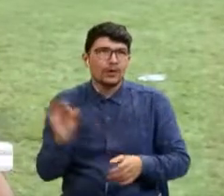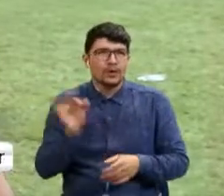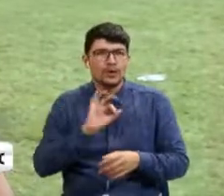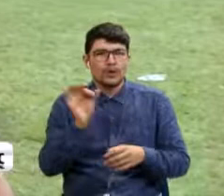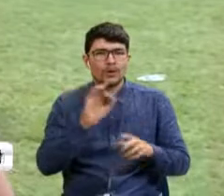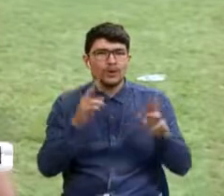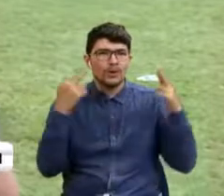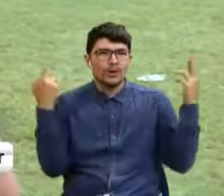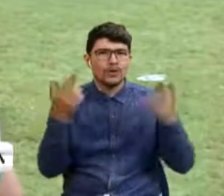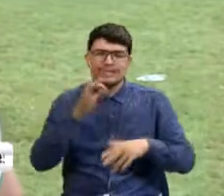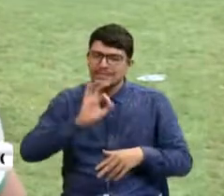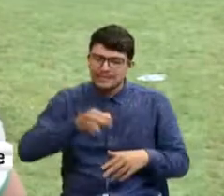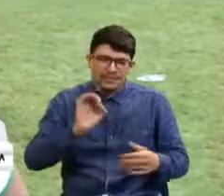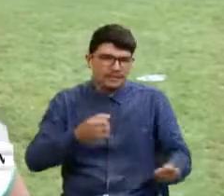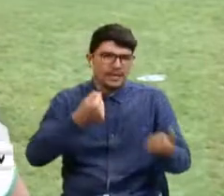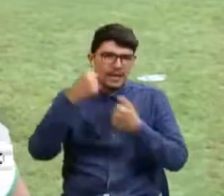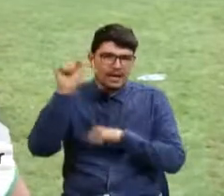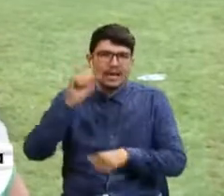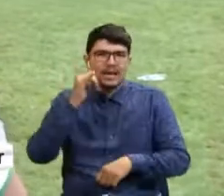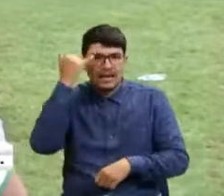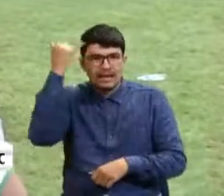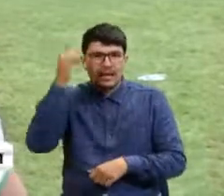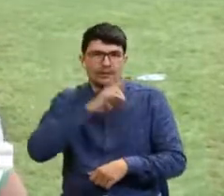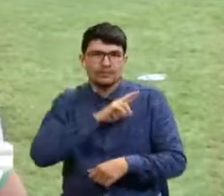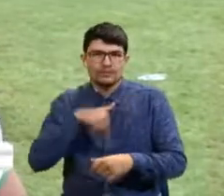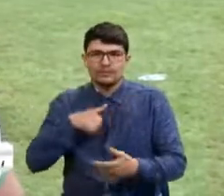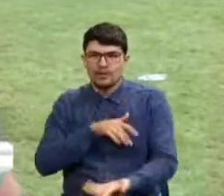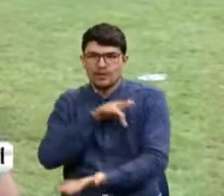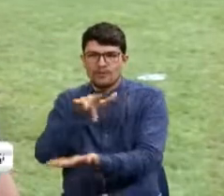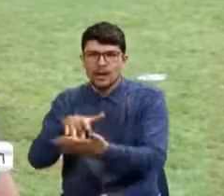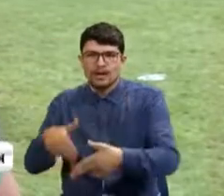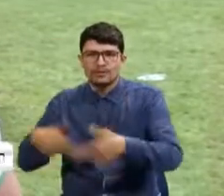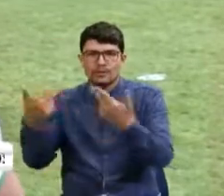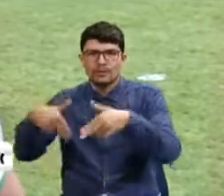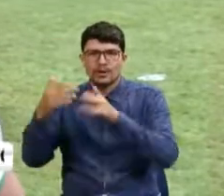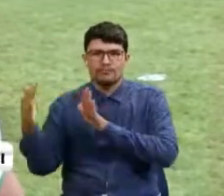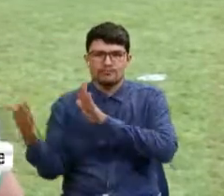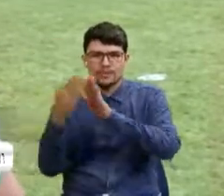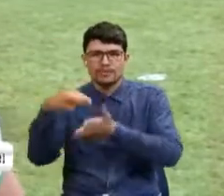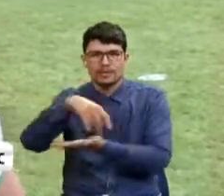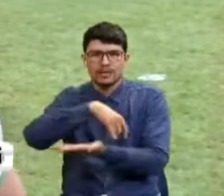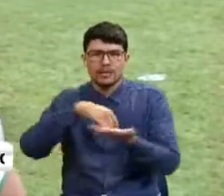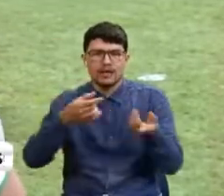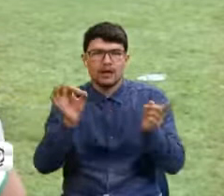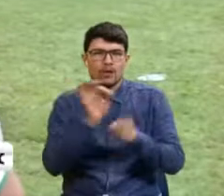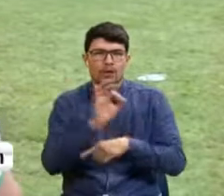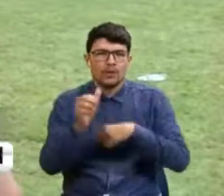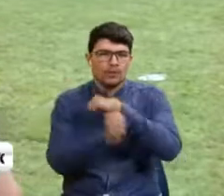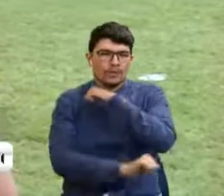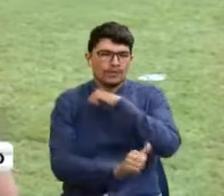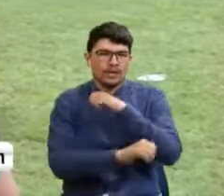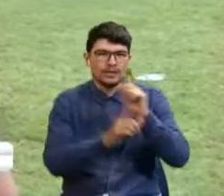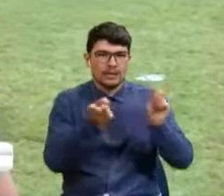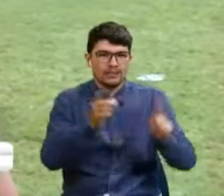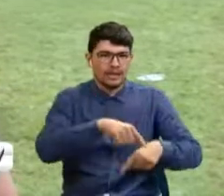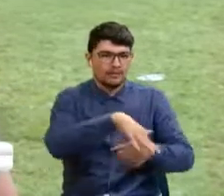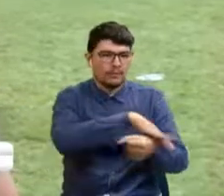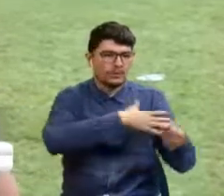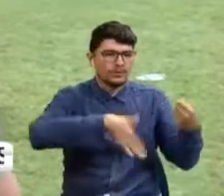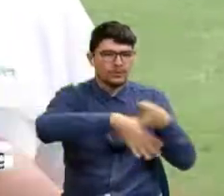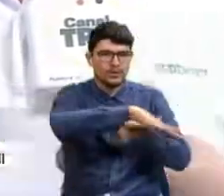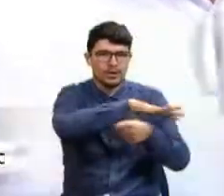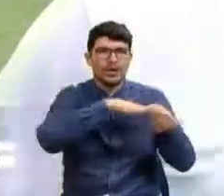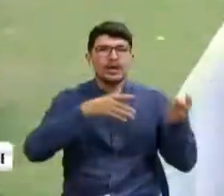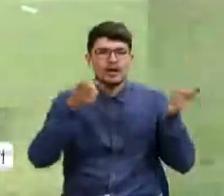recreativo es ganar en otro ir a tunja enfrentamos allá santander boyacá y cundinamarca y la yesca la campeona ya